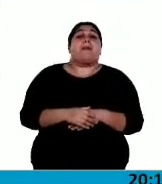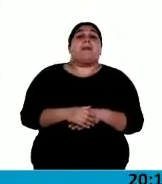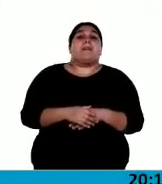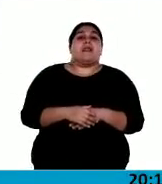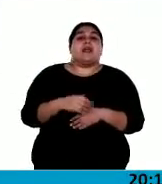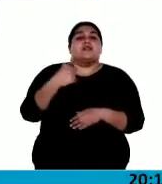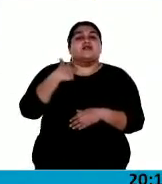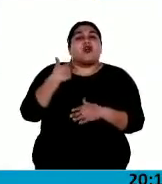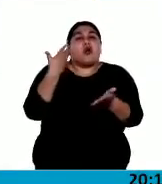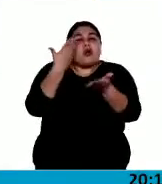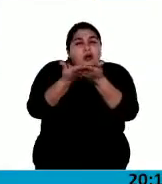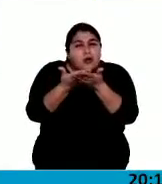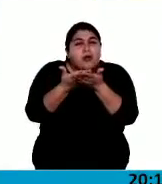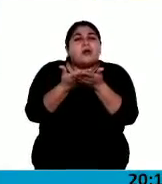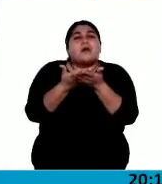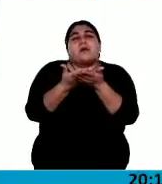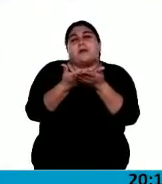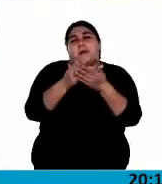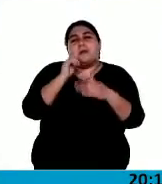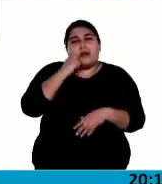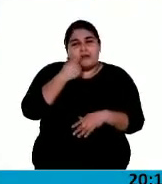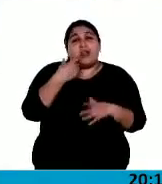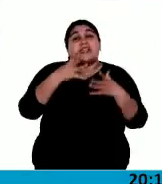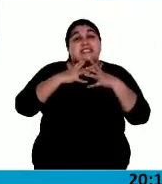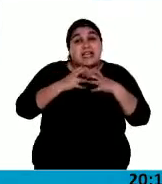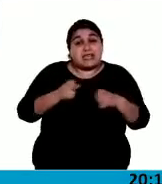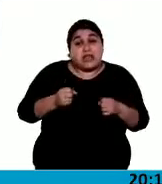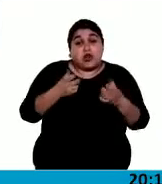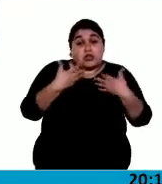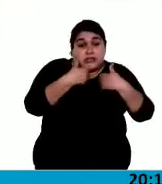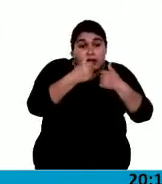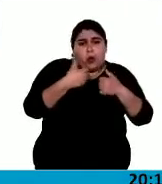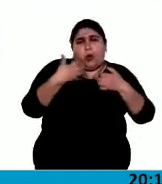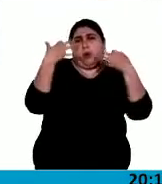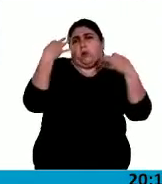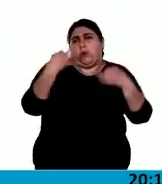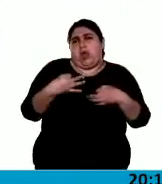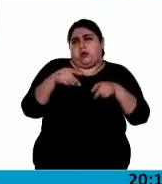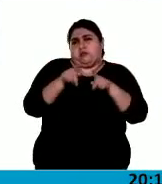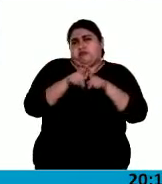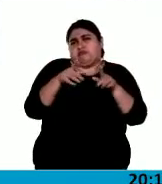yo prefiero tener un secretario de salud brillante